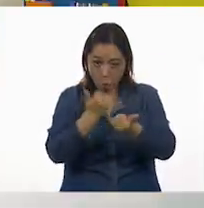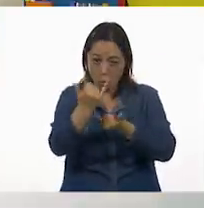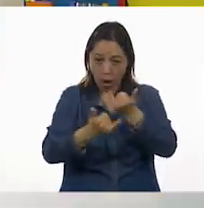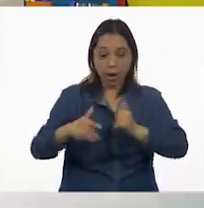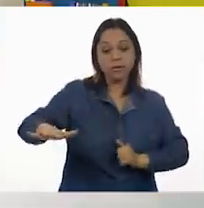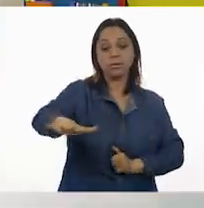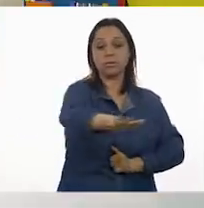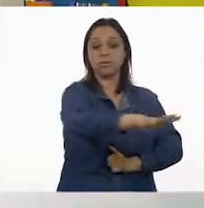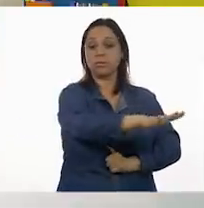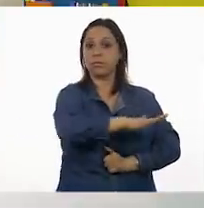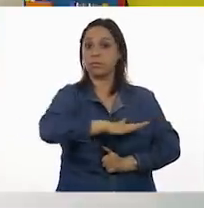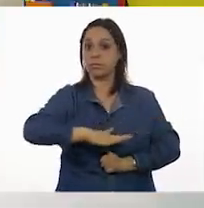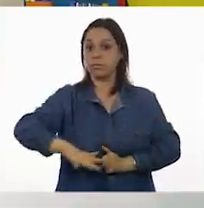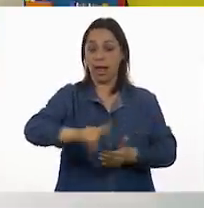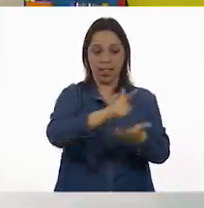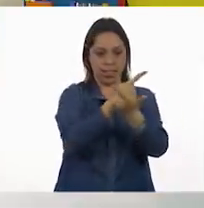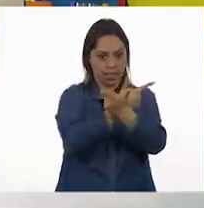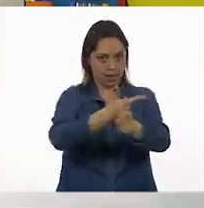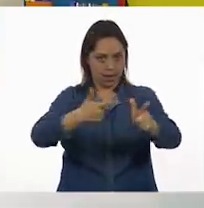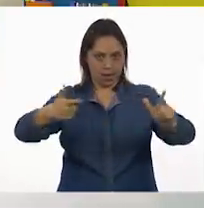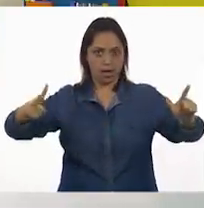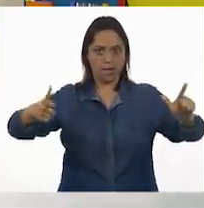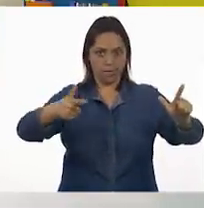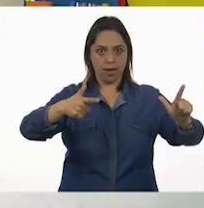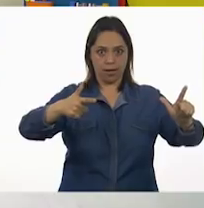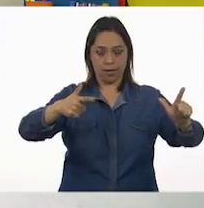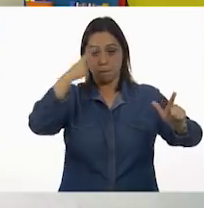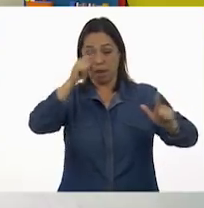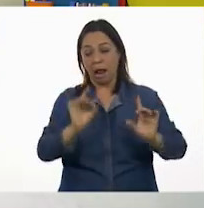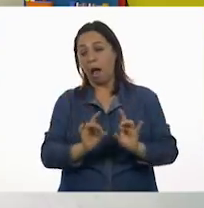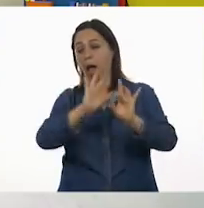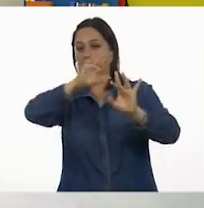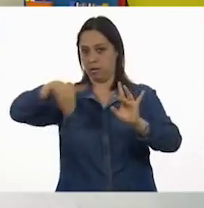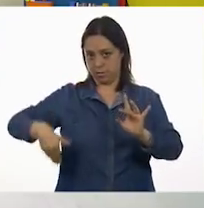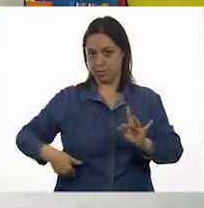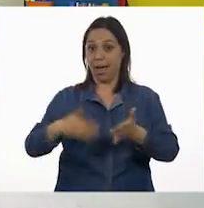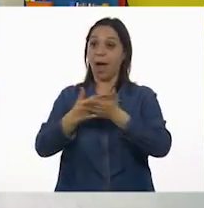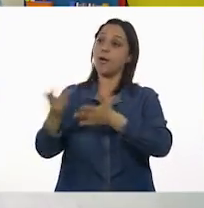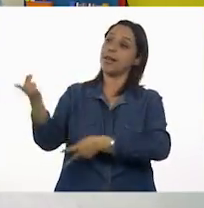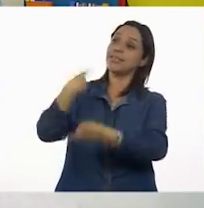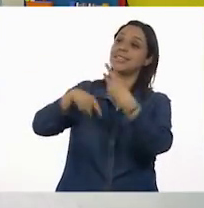libre para que no haya ningún accidente. Ahora sí, vamos a recibir a Jess.